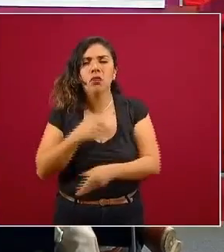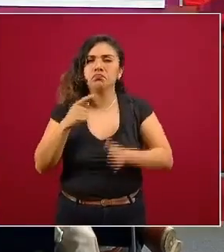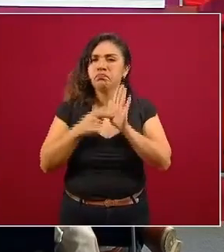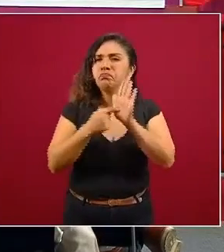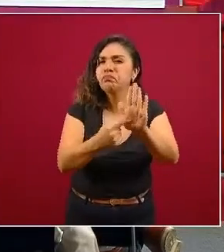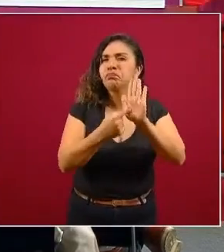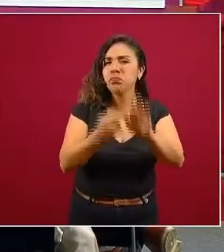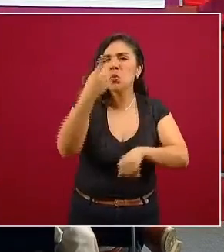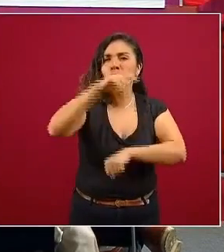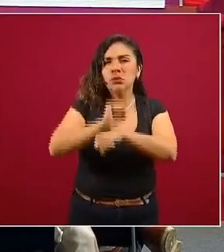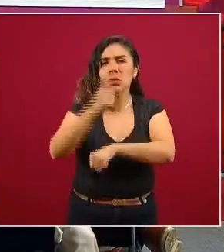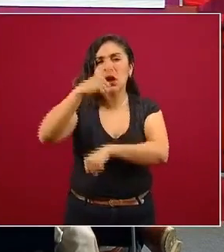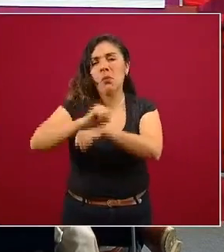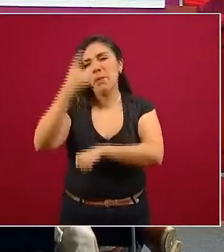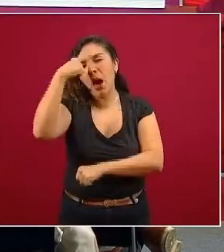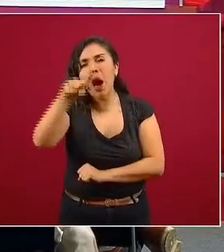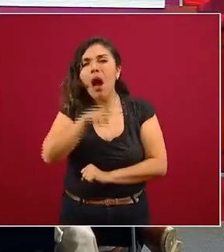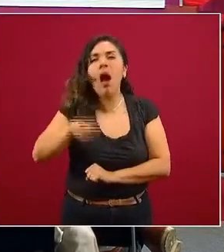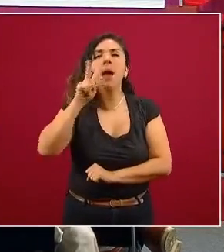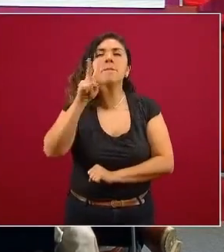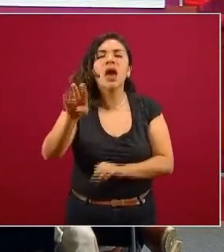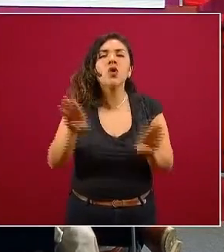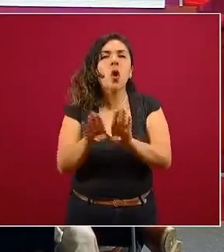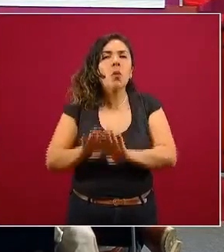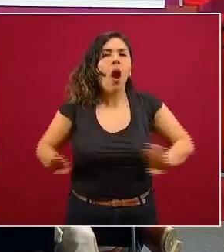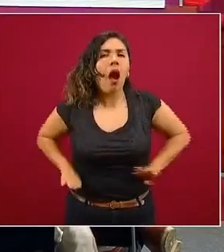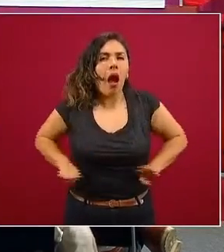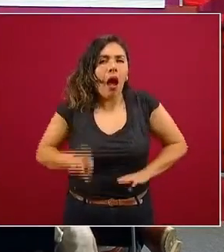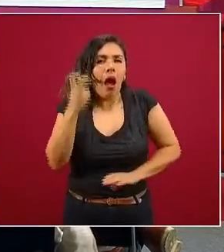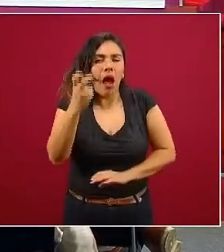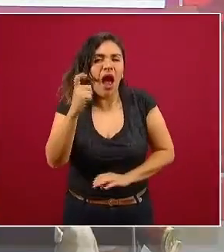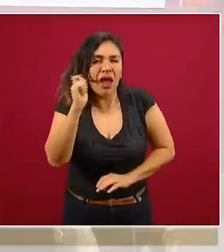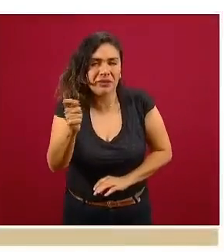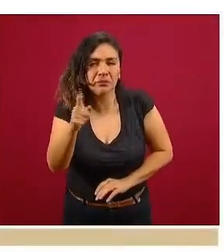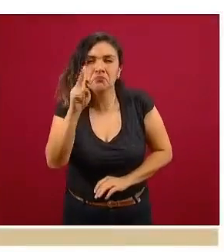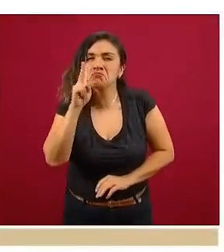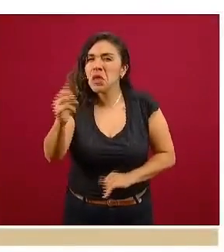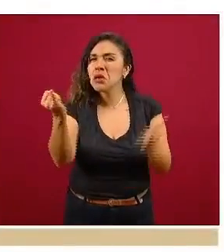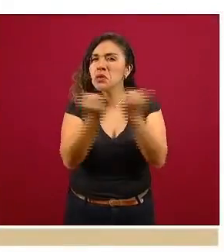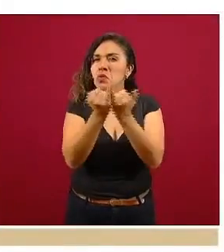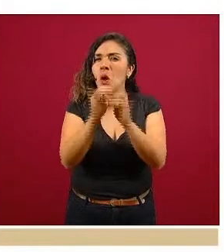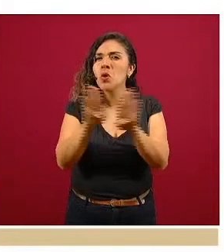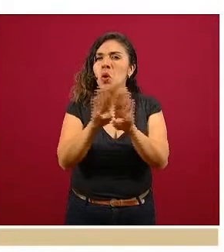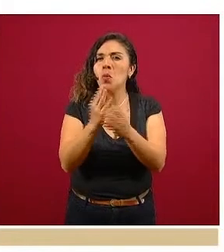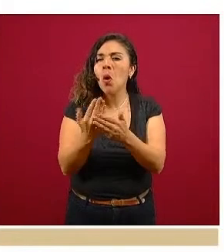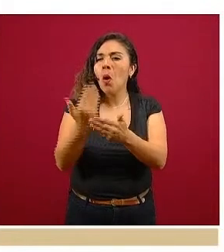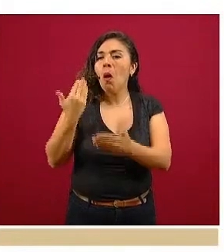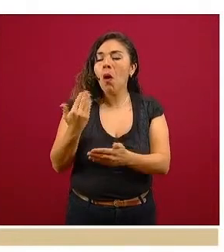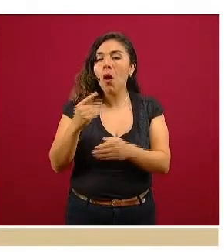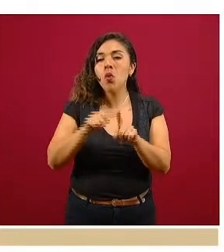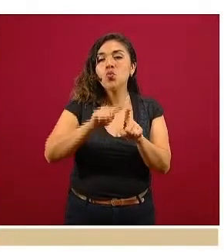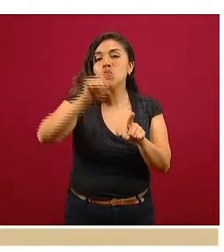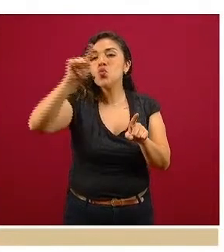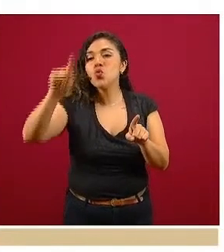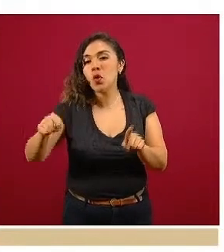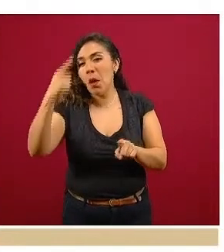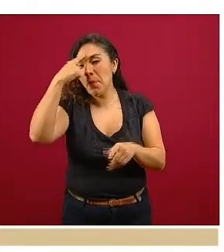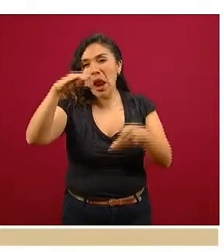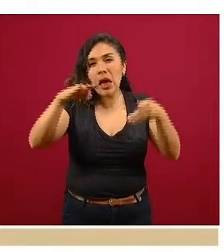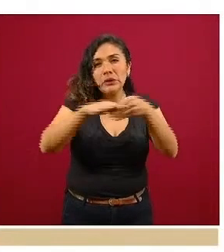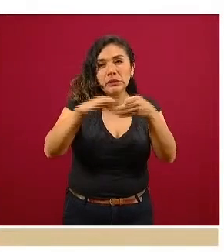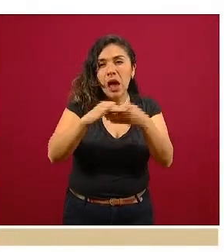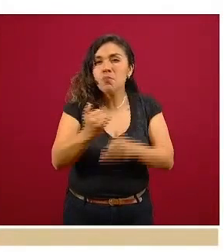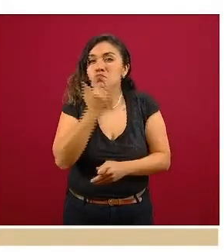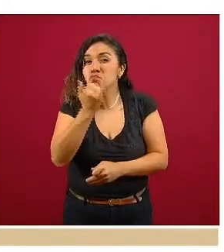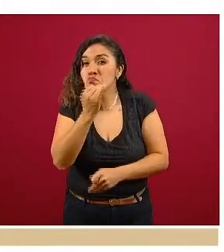menos de manera semanal para poder estar observando las tendencias. Podemos ver, similar a lo que observábamos en la curva de casos